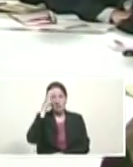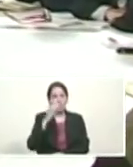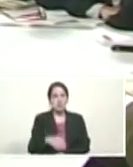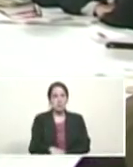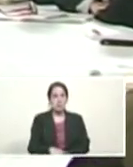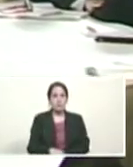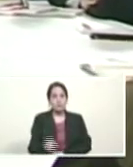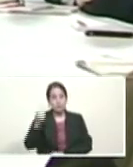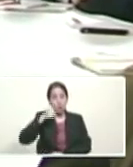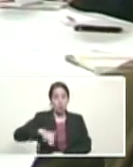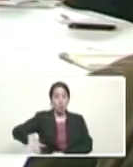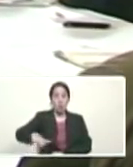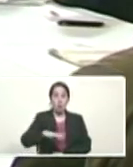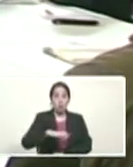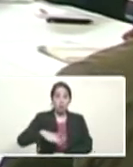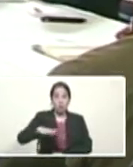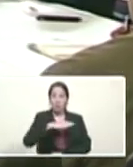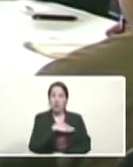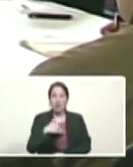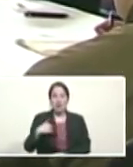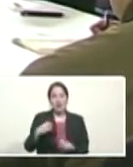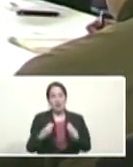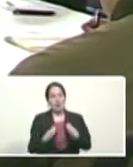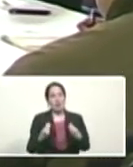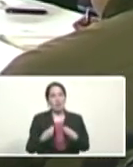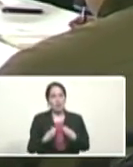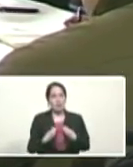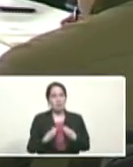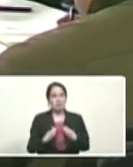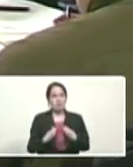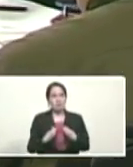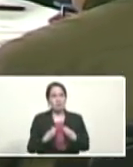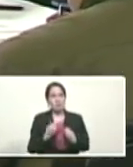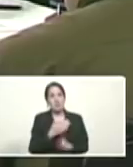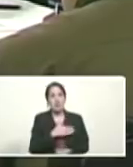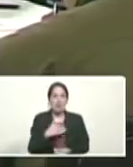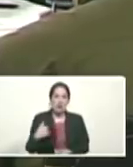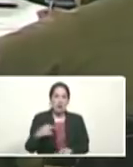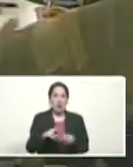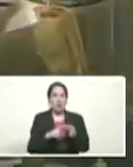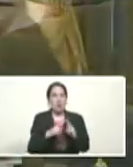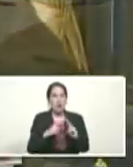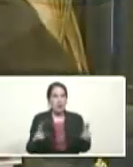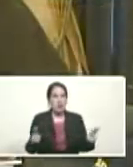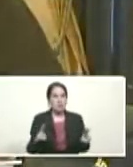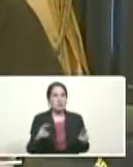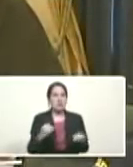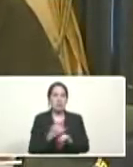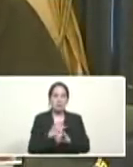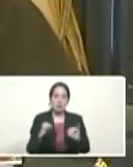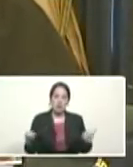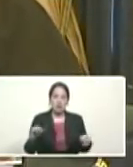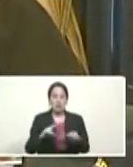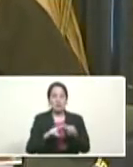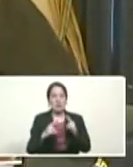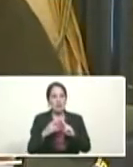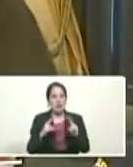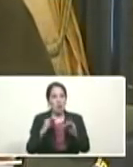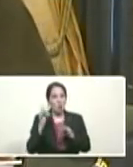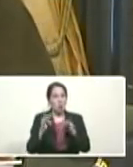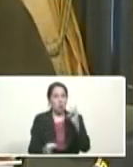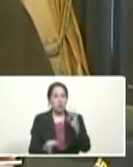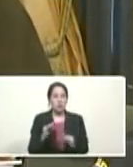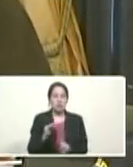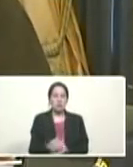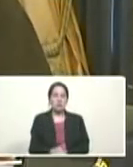un pueblo que quiere vivir existir que quieren paz independencia paz con justicia un